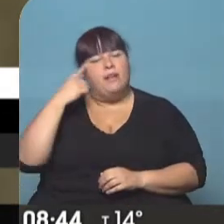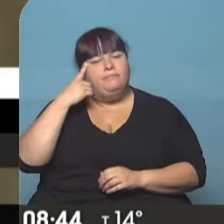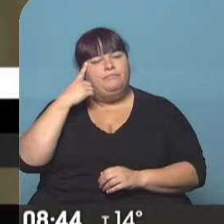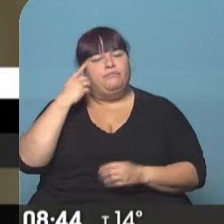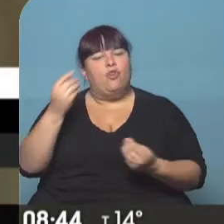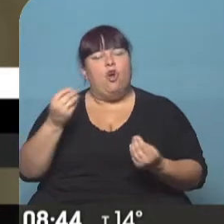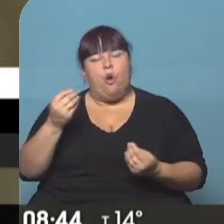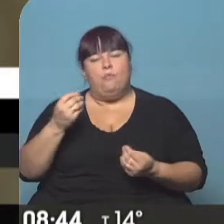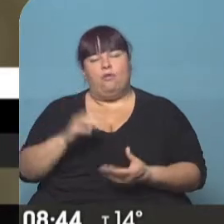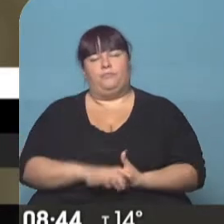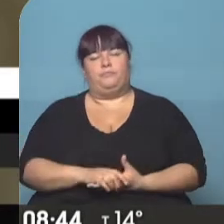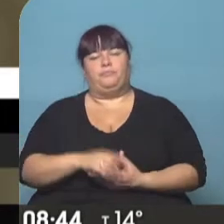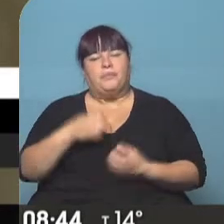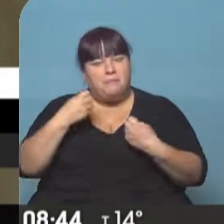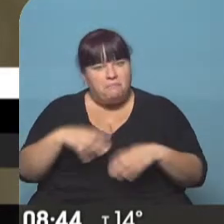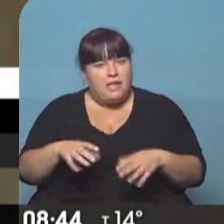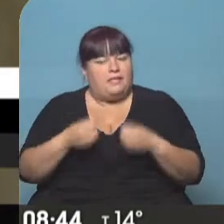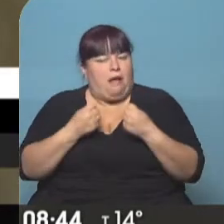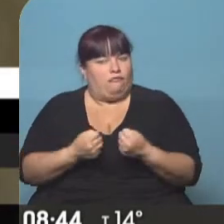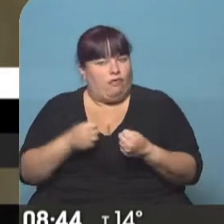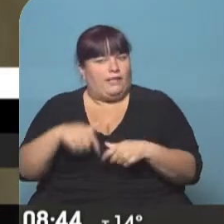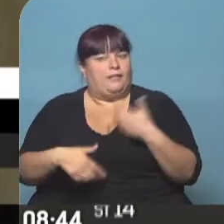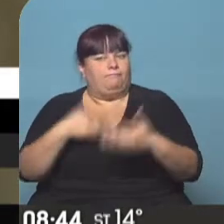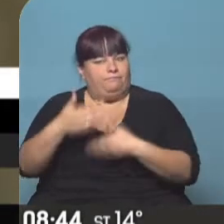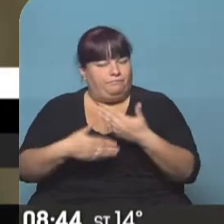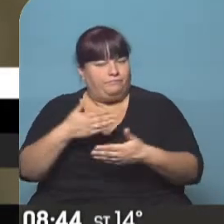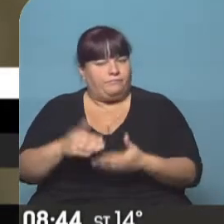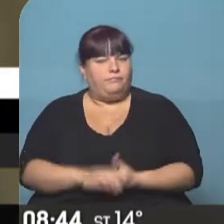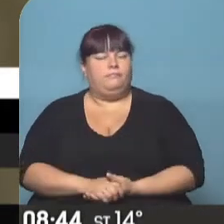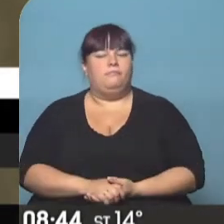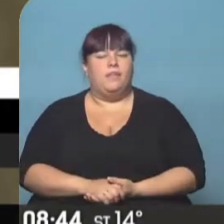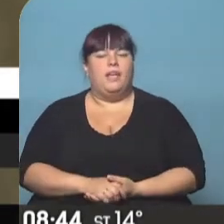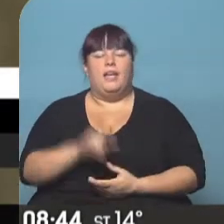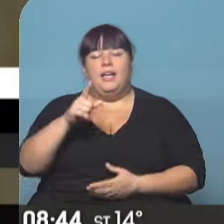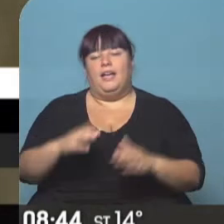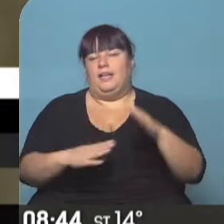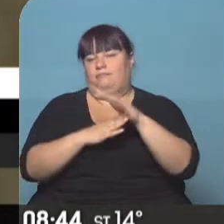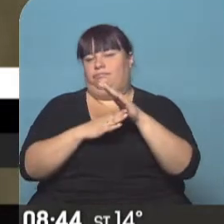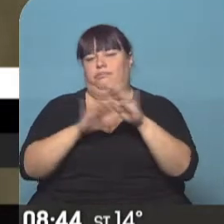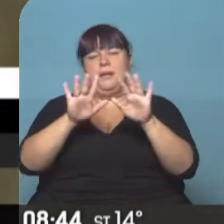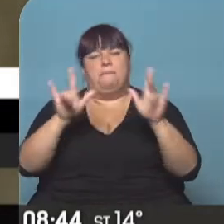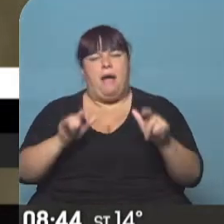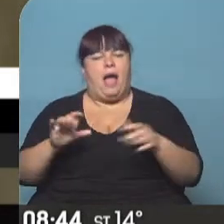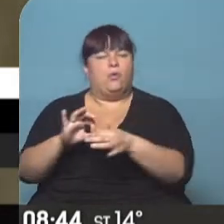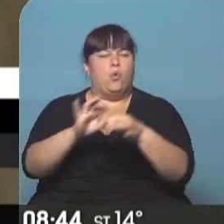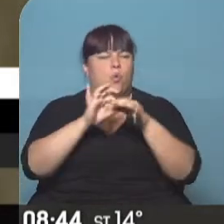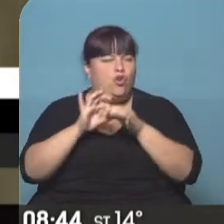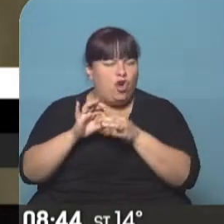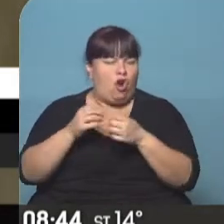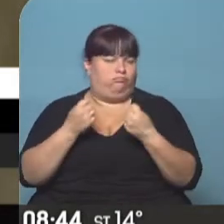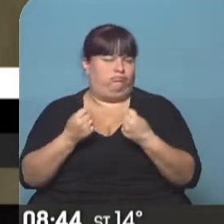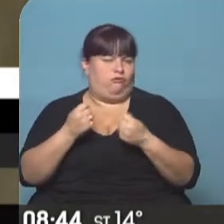que empieza a consolidarse este proceso que lidera con la paz la unión y la